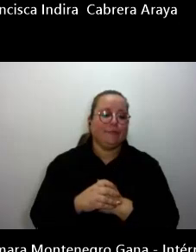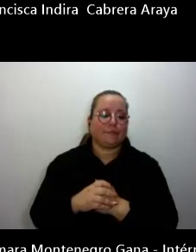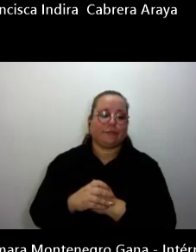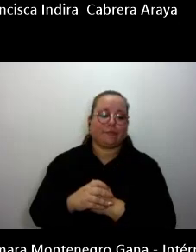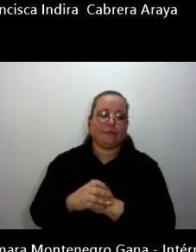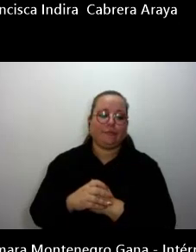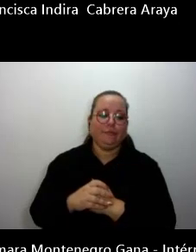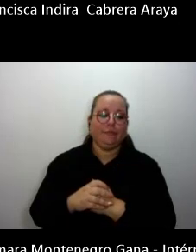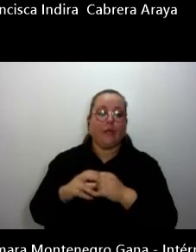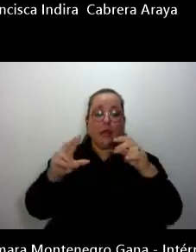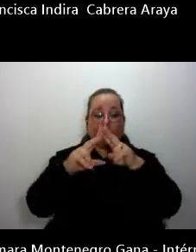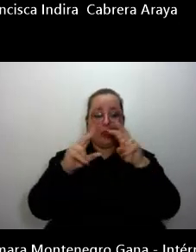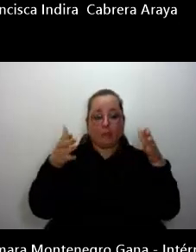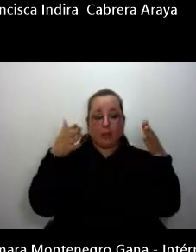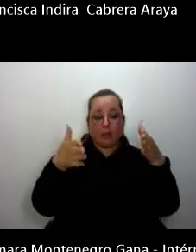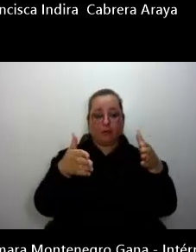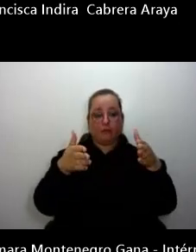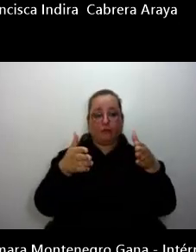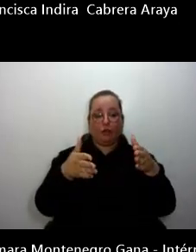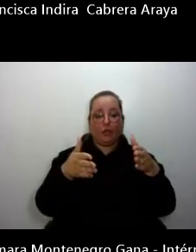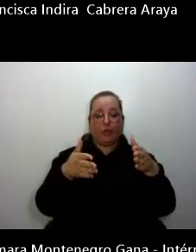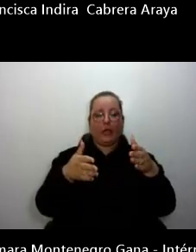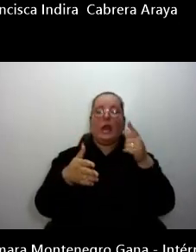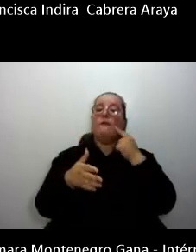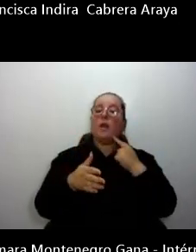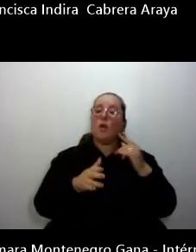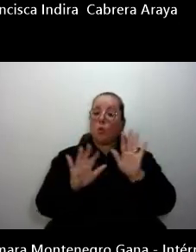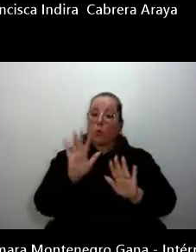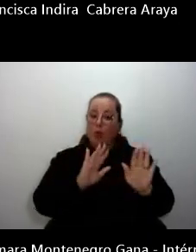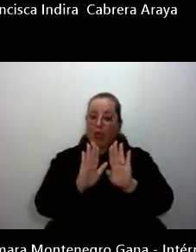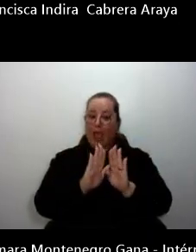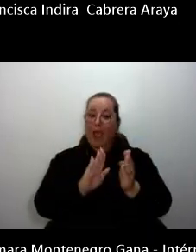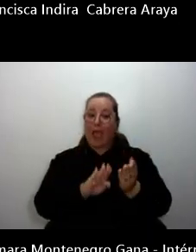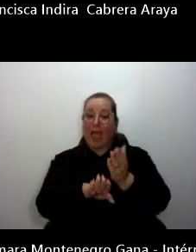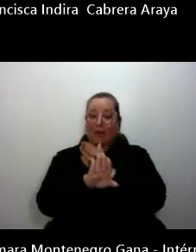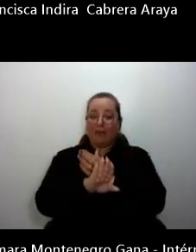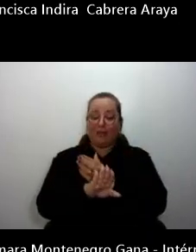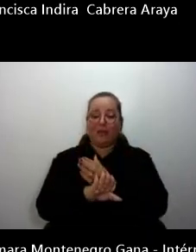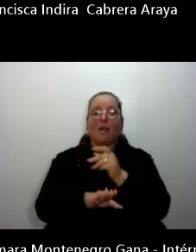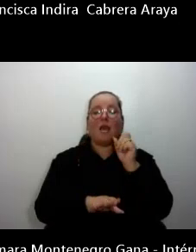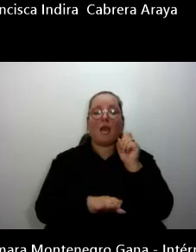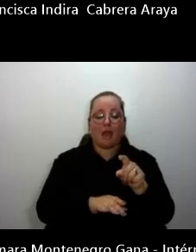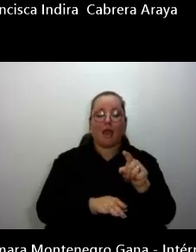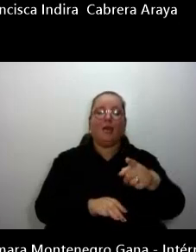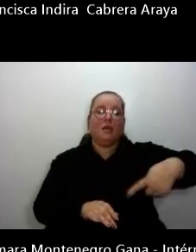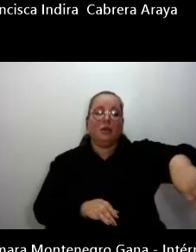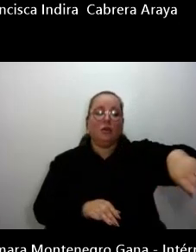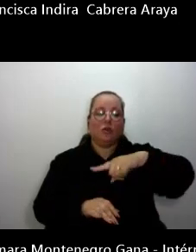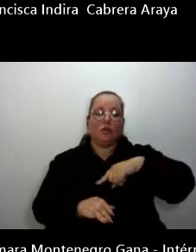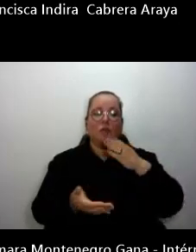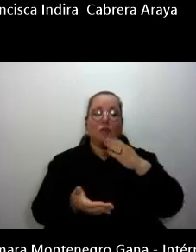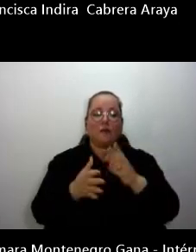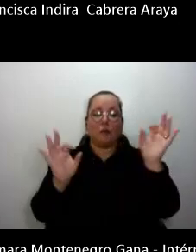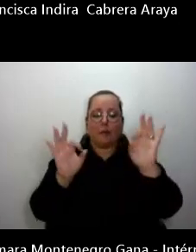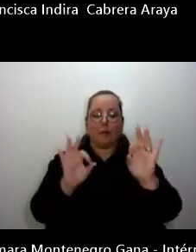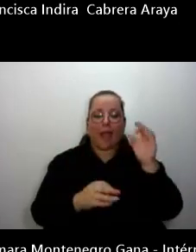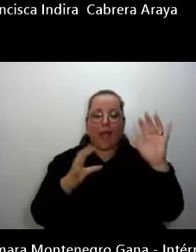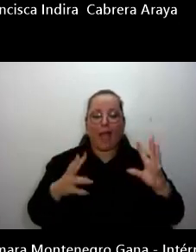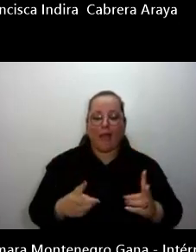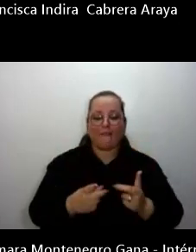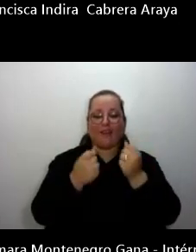En el eje ya más preventivo, ¿verdad? Debiésemos ahí describir las habilidades y las necesidades